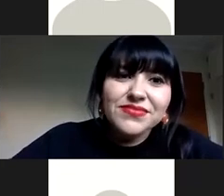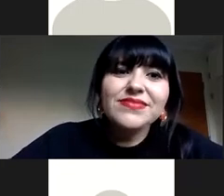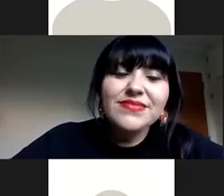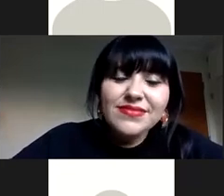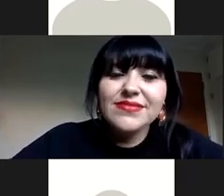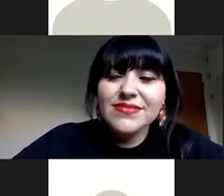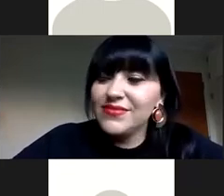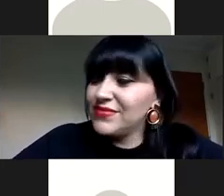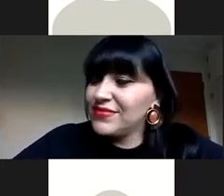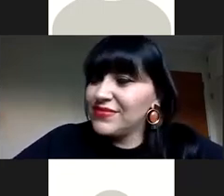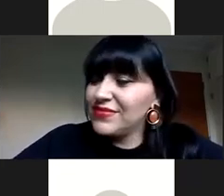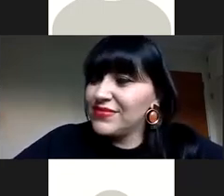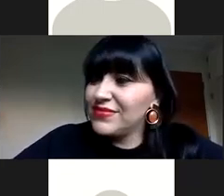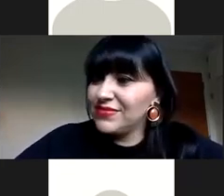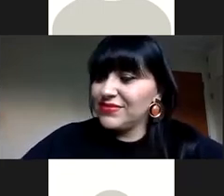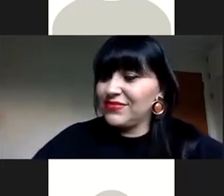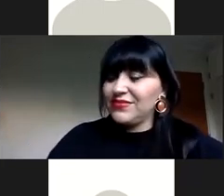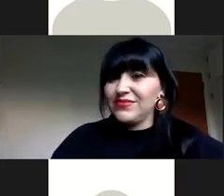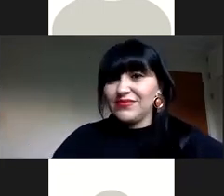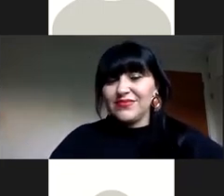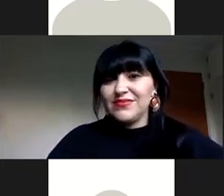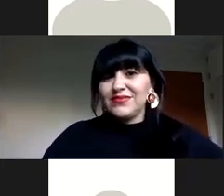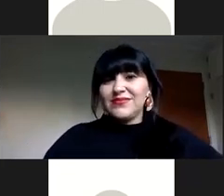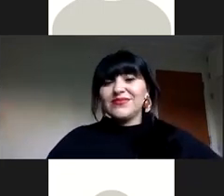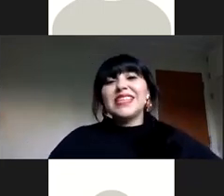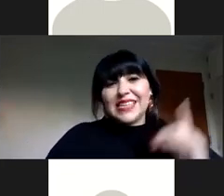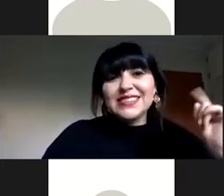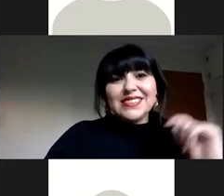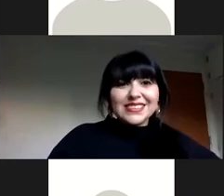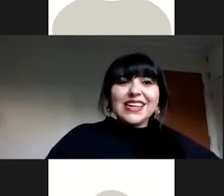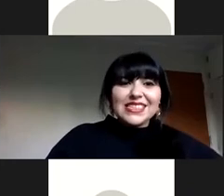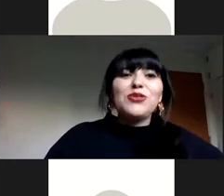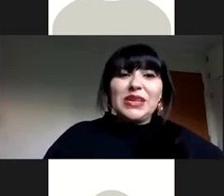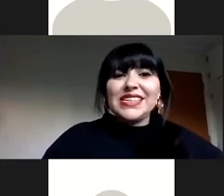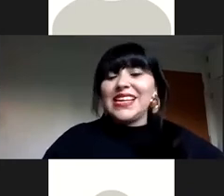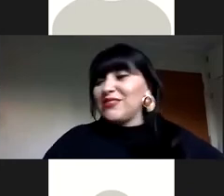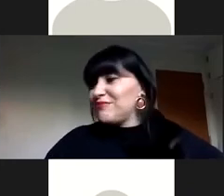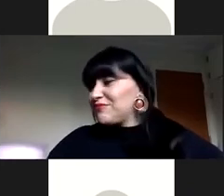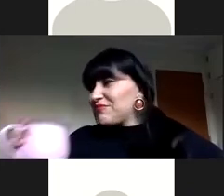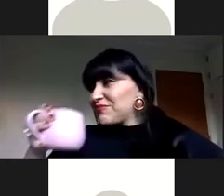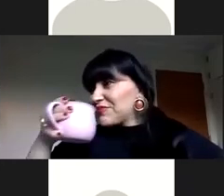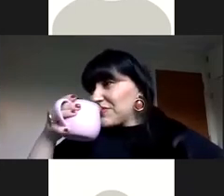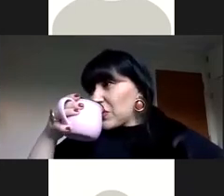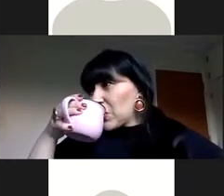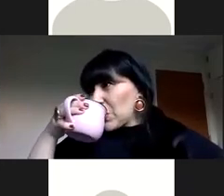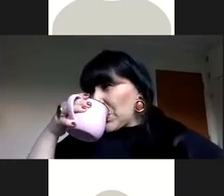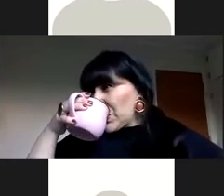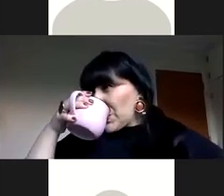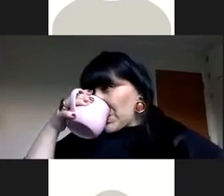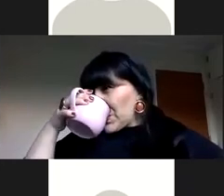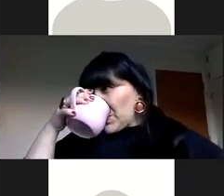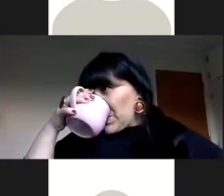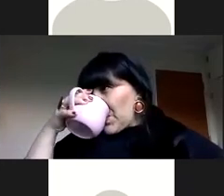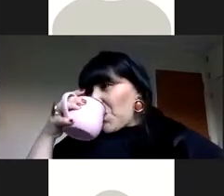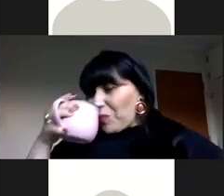será extraño regresar y no abrazar, sobre todo, ella nos estaba hablando un poco de lo que hablábamos anteriormente, qué es lo que va a pasar. Claro. Dice, aumento del